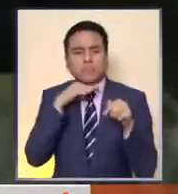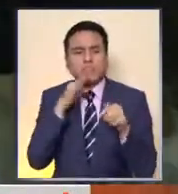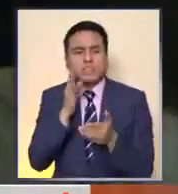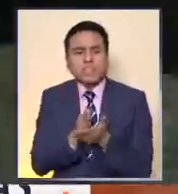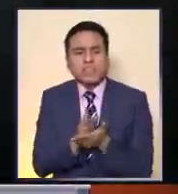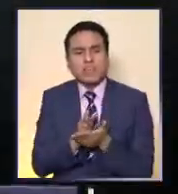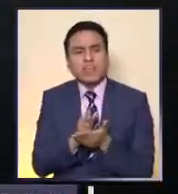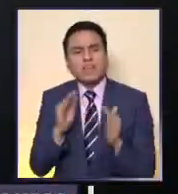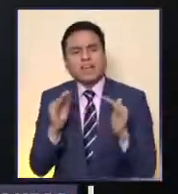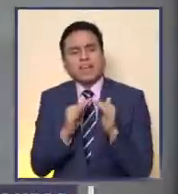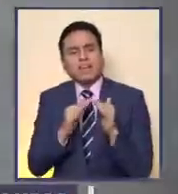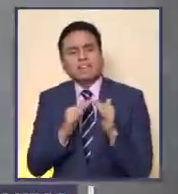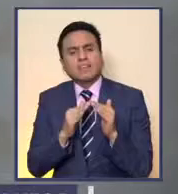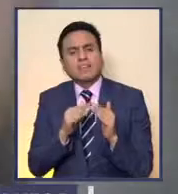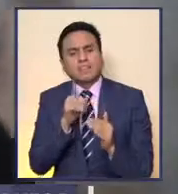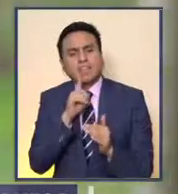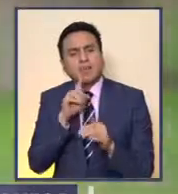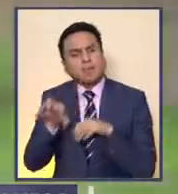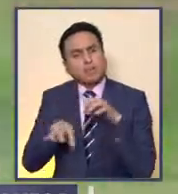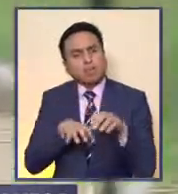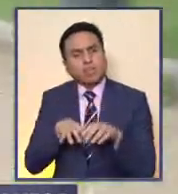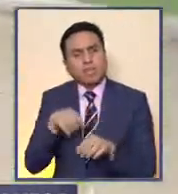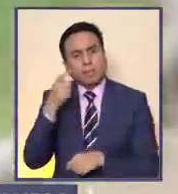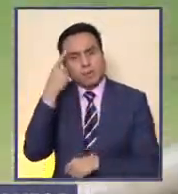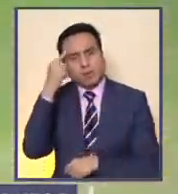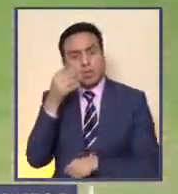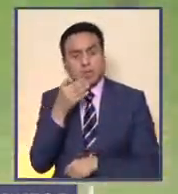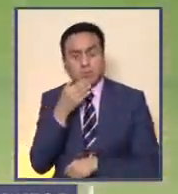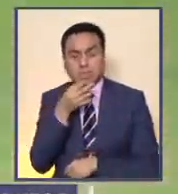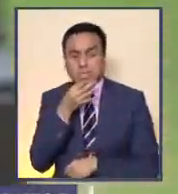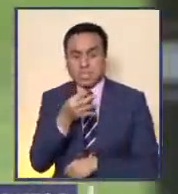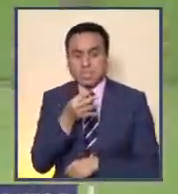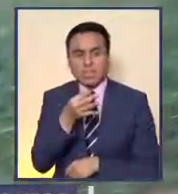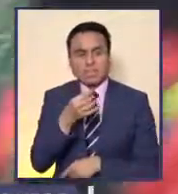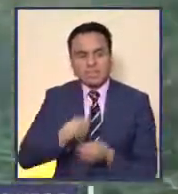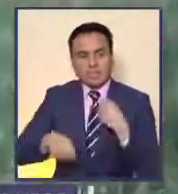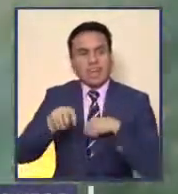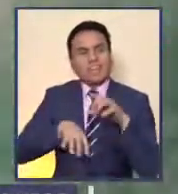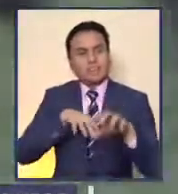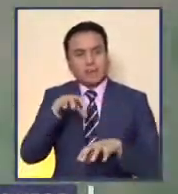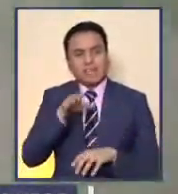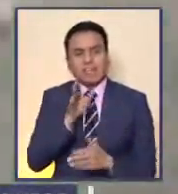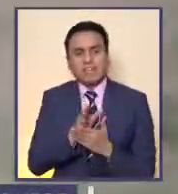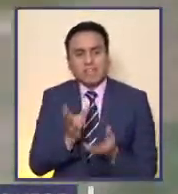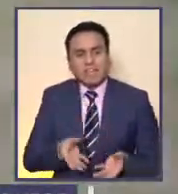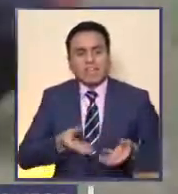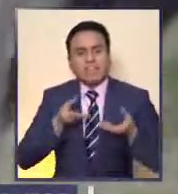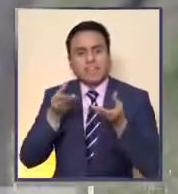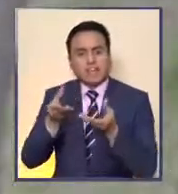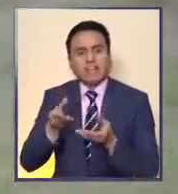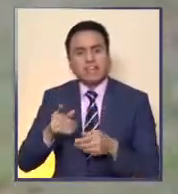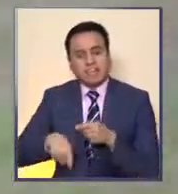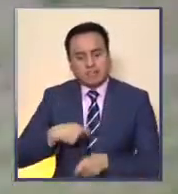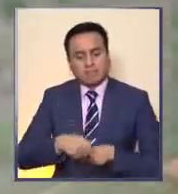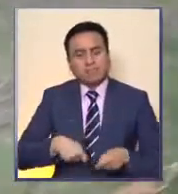una casa que tenga mascotas. También determina que quienes vendan animales los deberán entregar esterilizados.